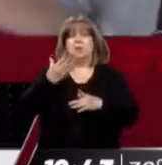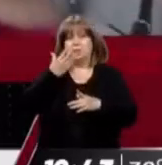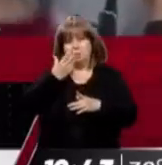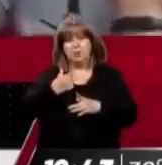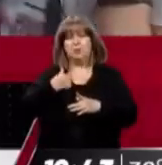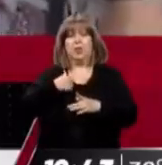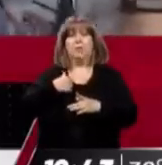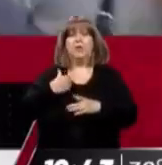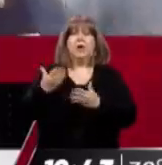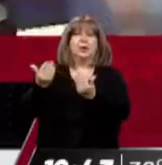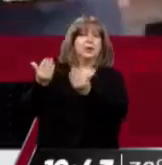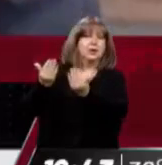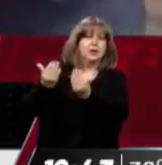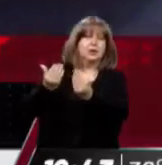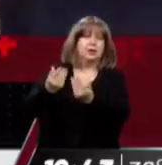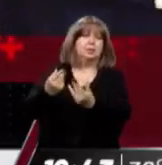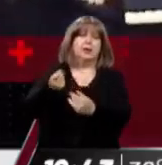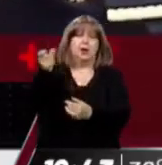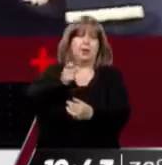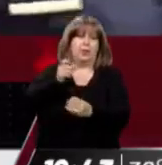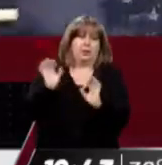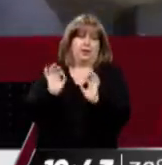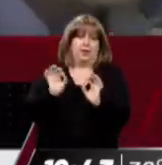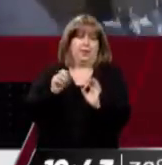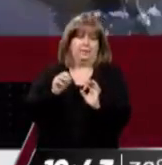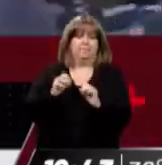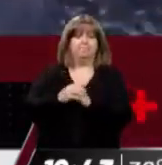encantado a mí sacarle esos datos